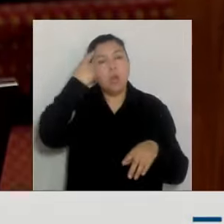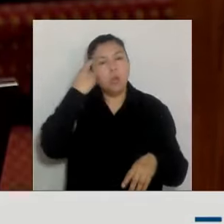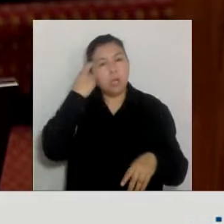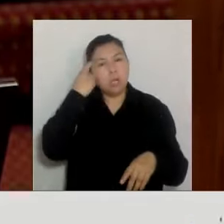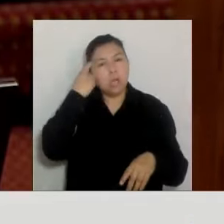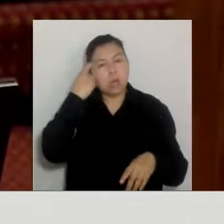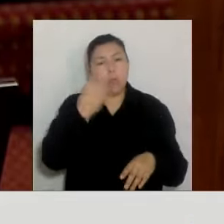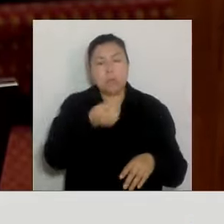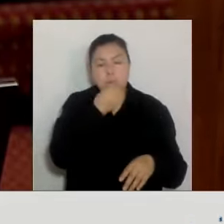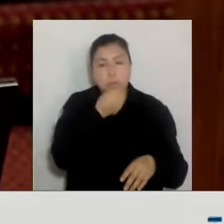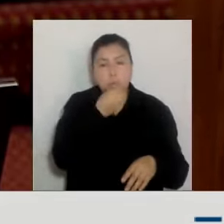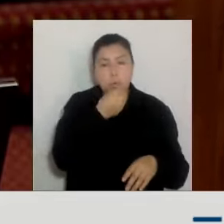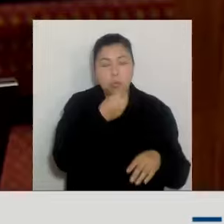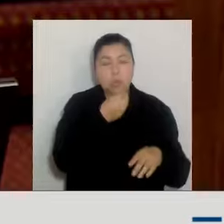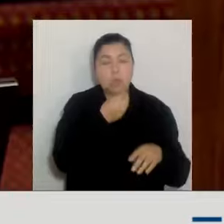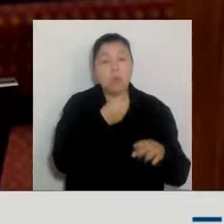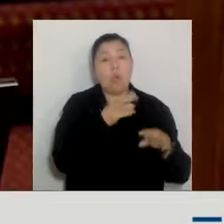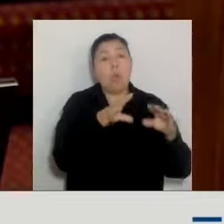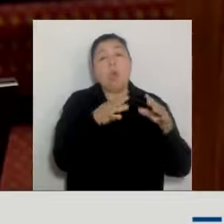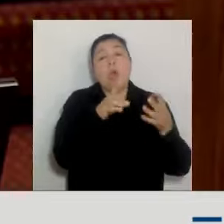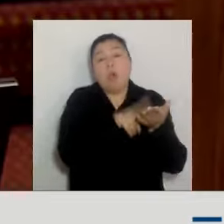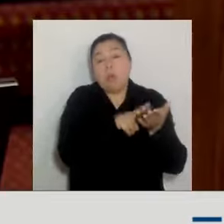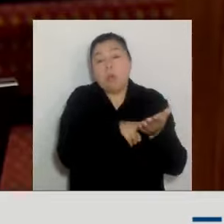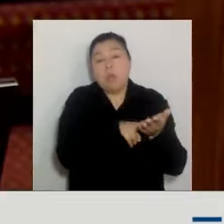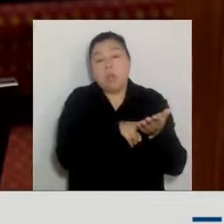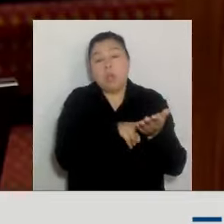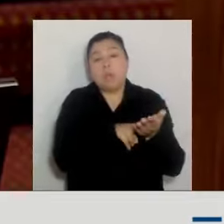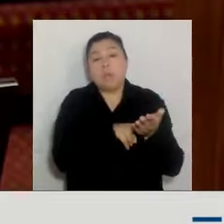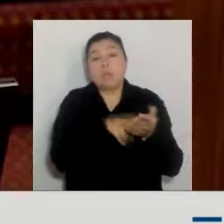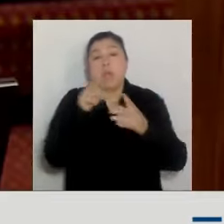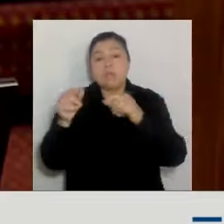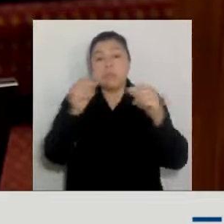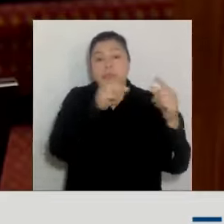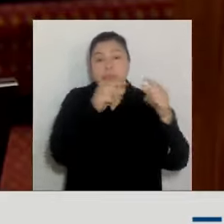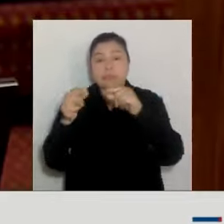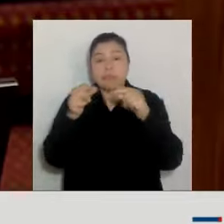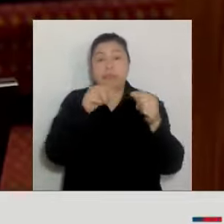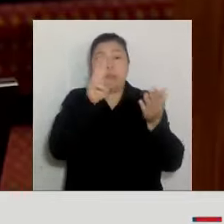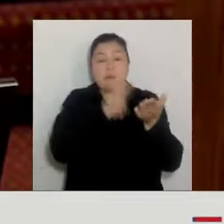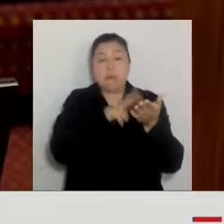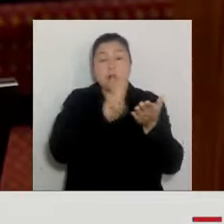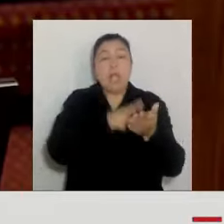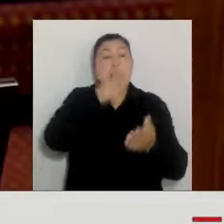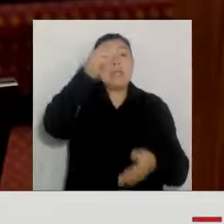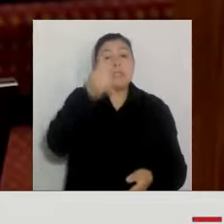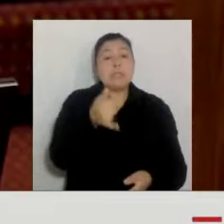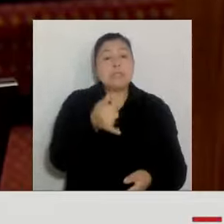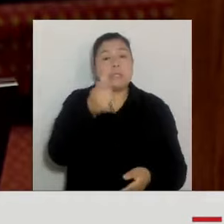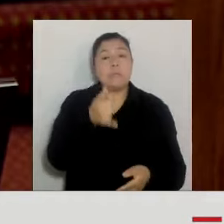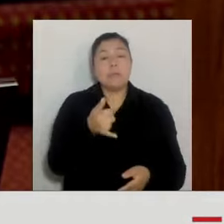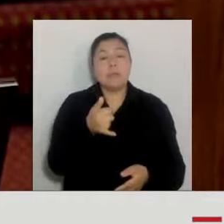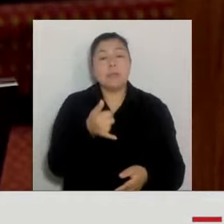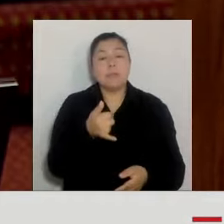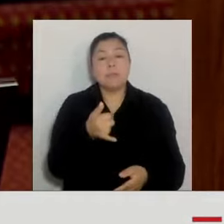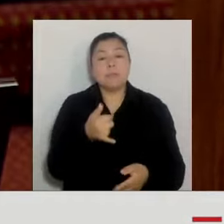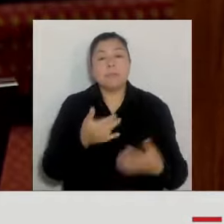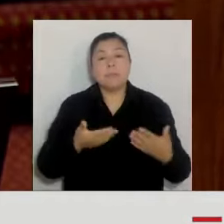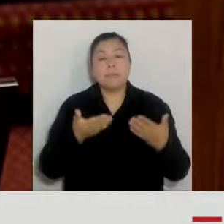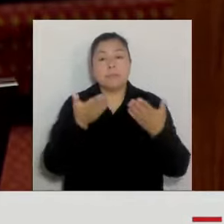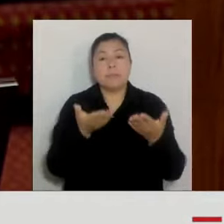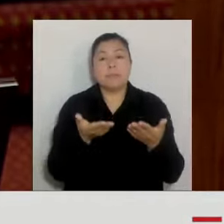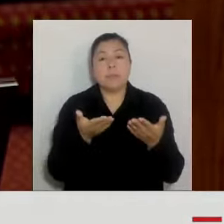momento por lo tanto la discusión queda abierta la discusión queda siempre a disposición de